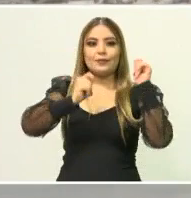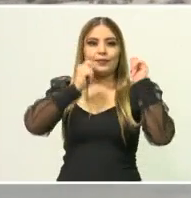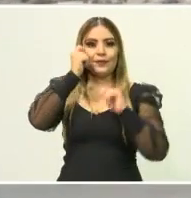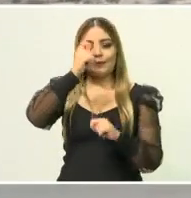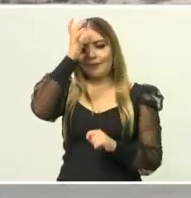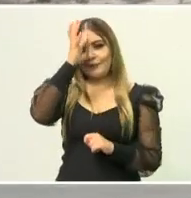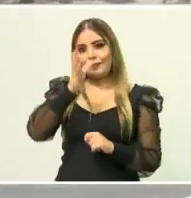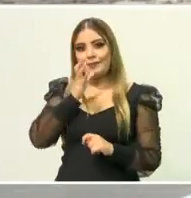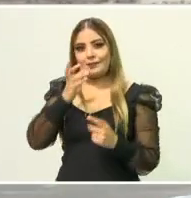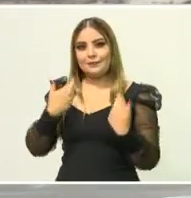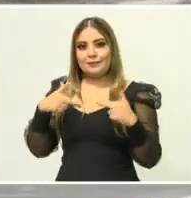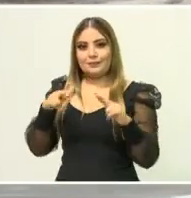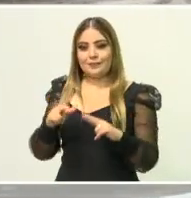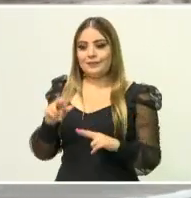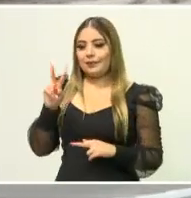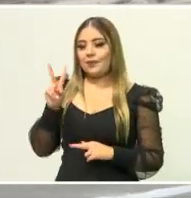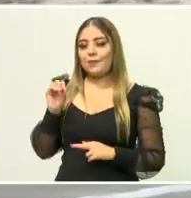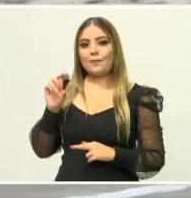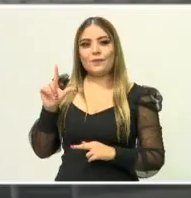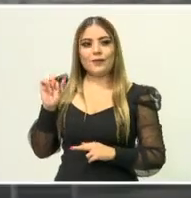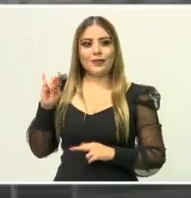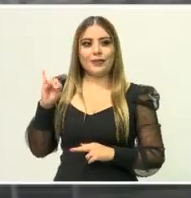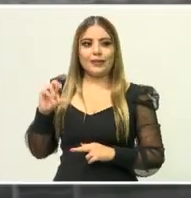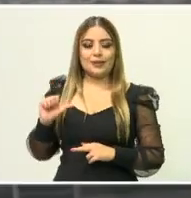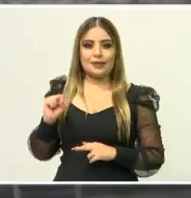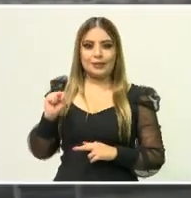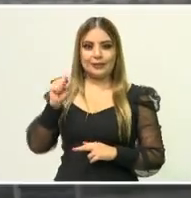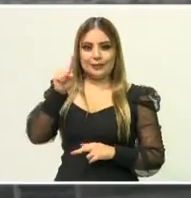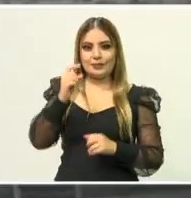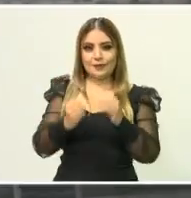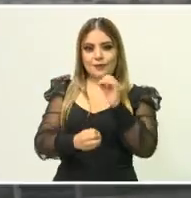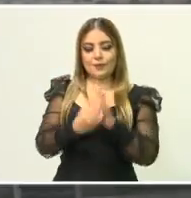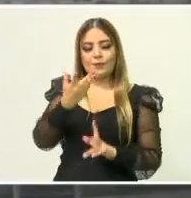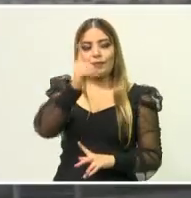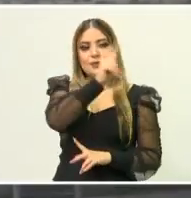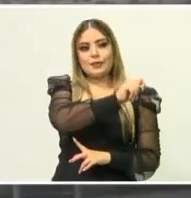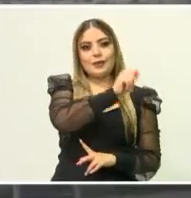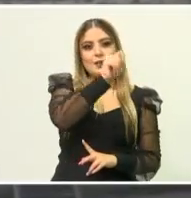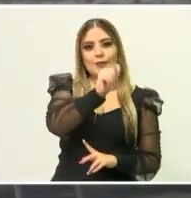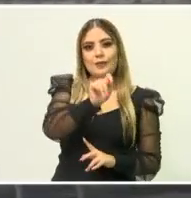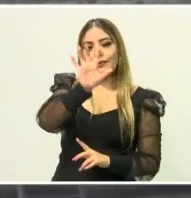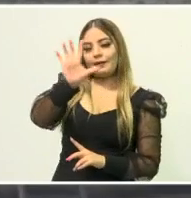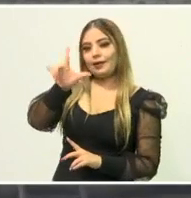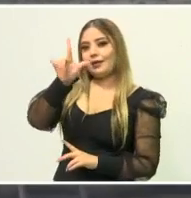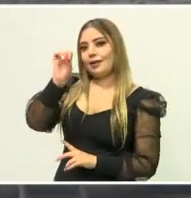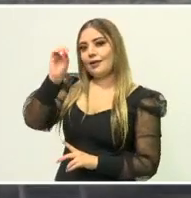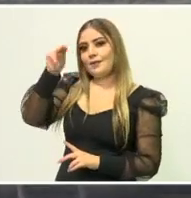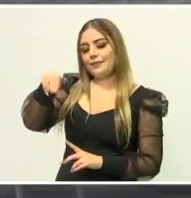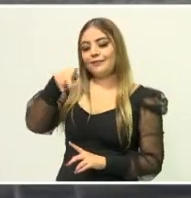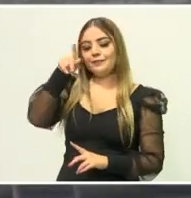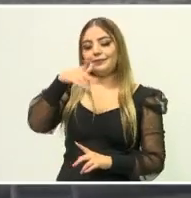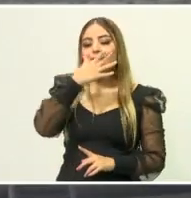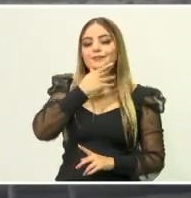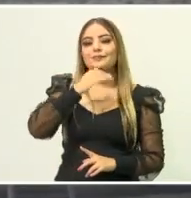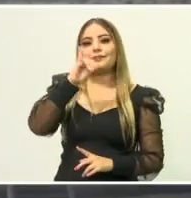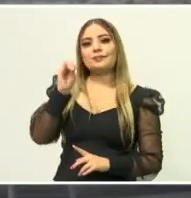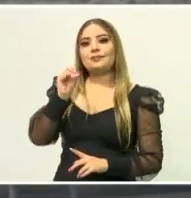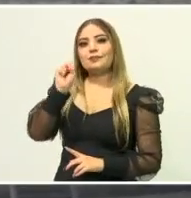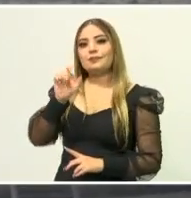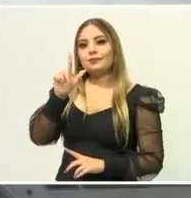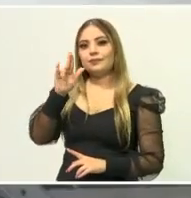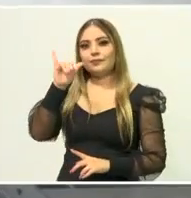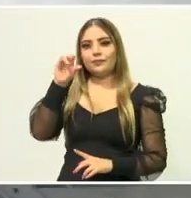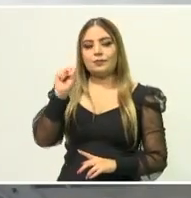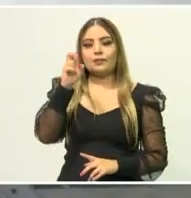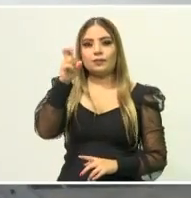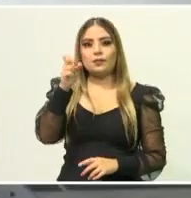representantes de Volaris se llevó a cabo la apertura de la nueva ruta Torreón León Guanajuato José Luis Villanueva quien es administrador